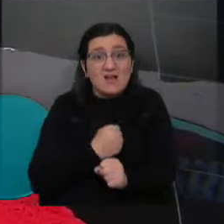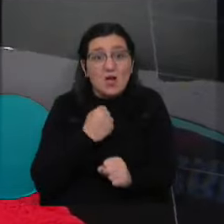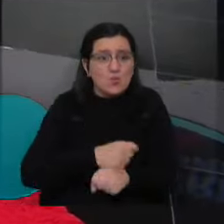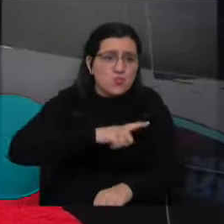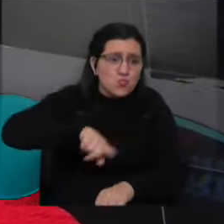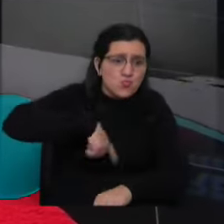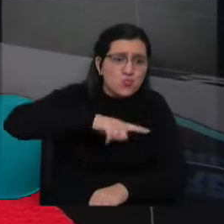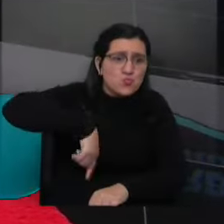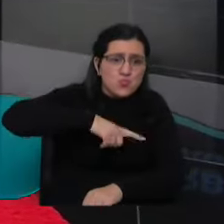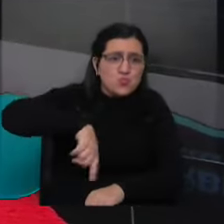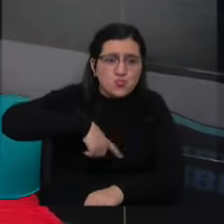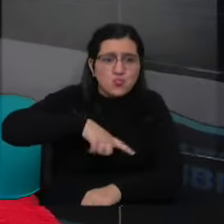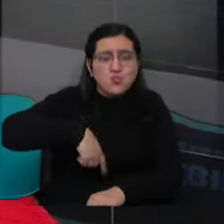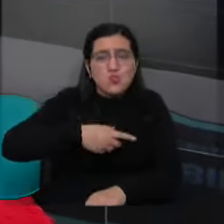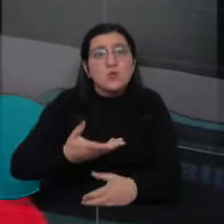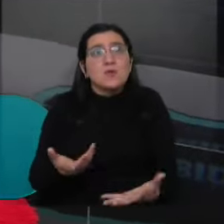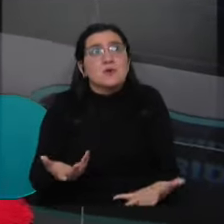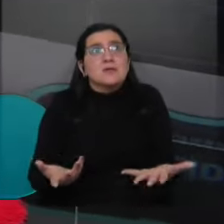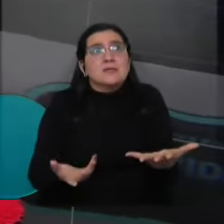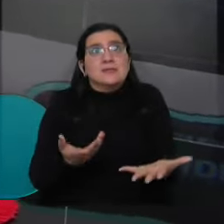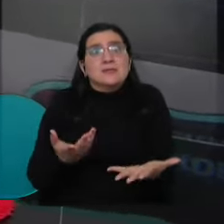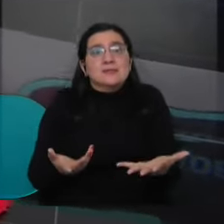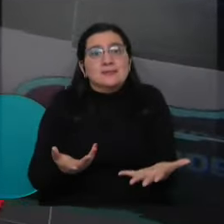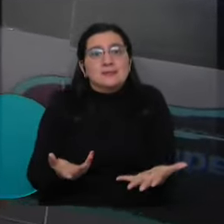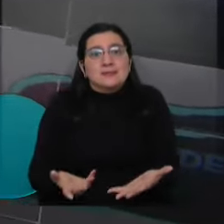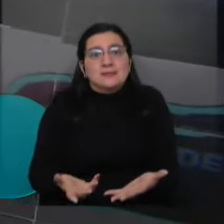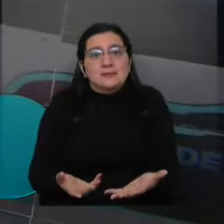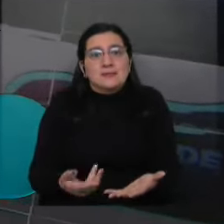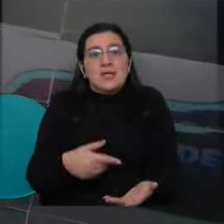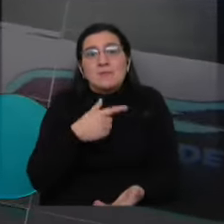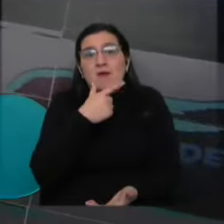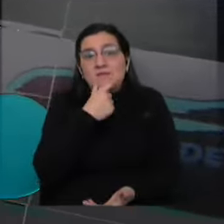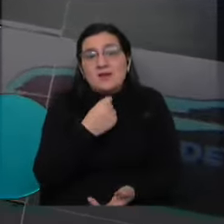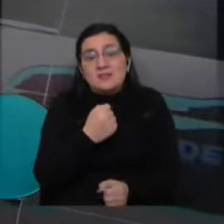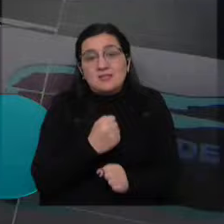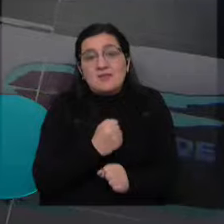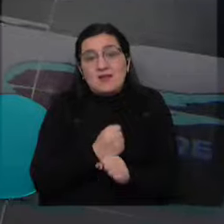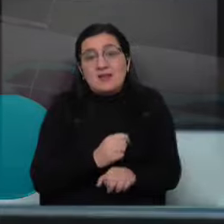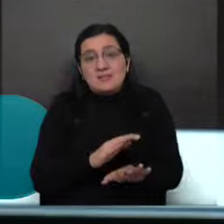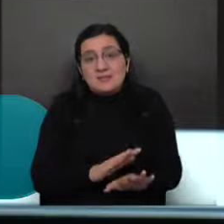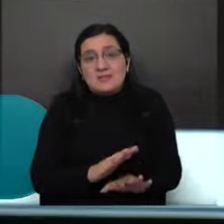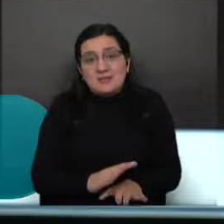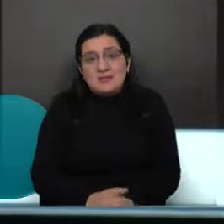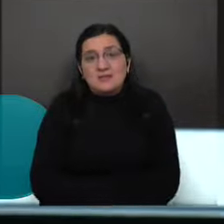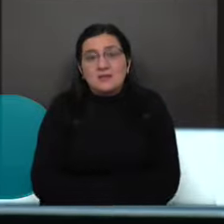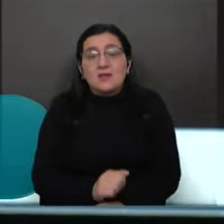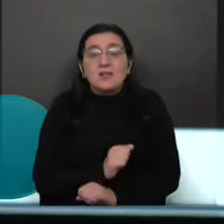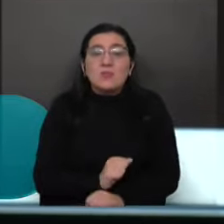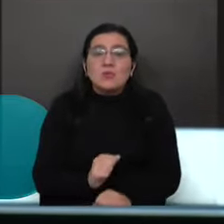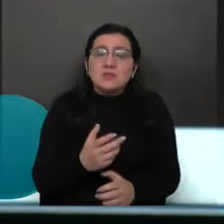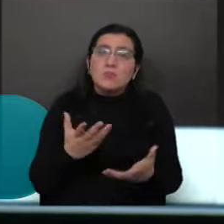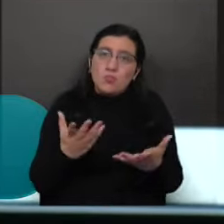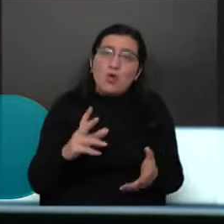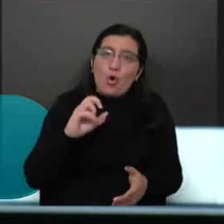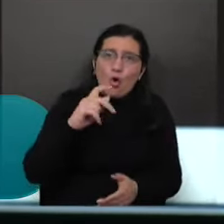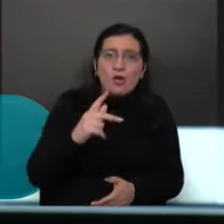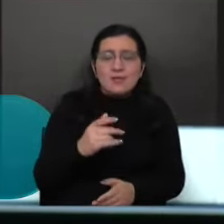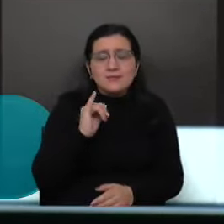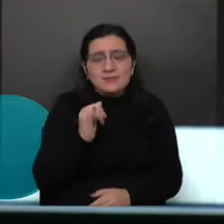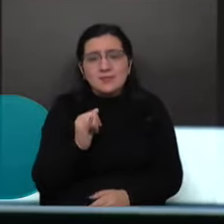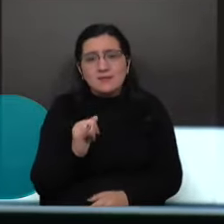montón porque había que sostener eh es más fácil laburar así Y es más fácil que te puedas permitir decir Bueno okay sí